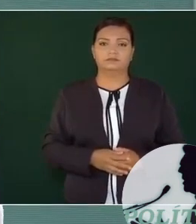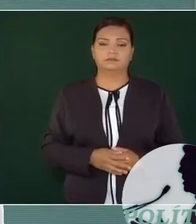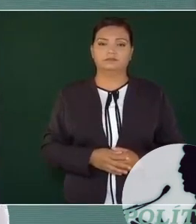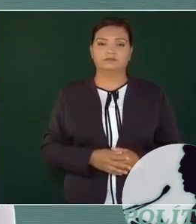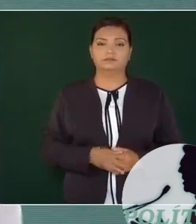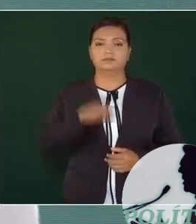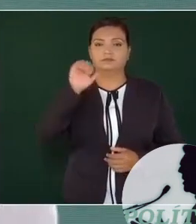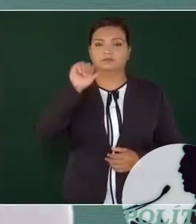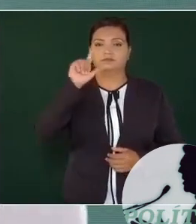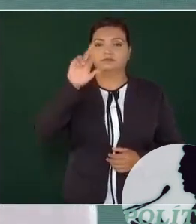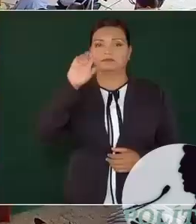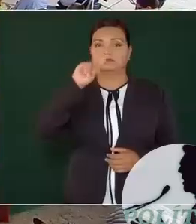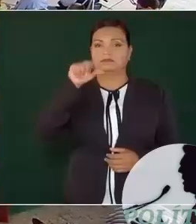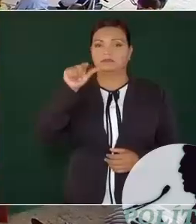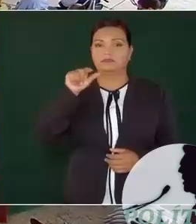Álvarez y Casa,